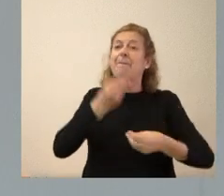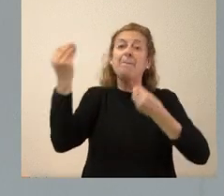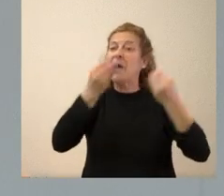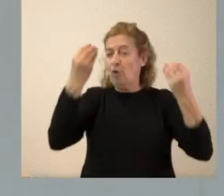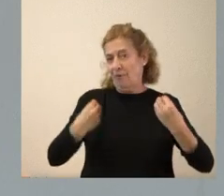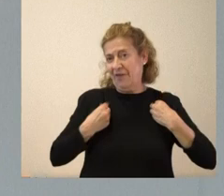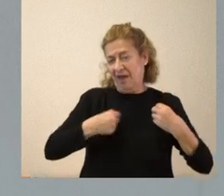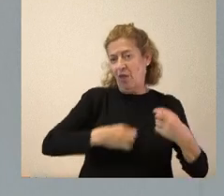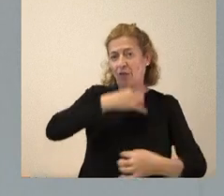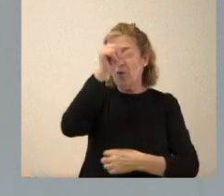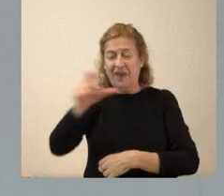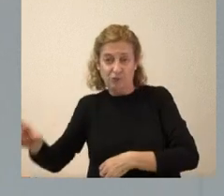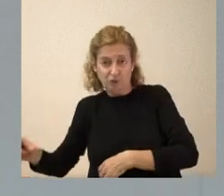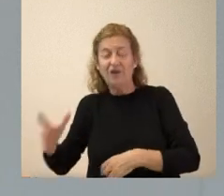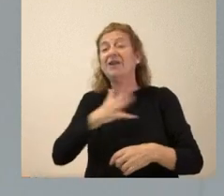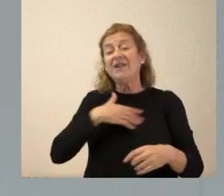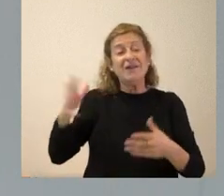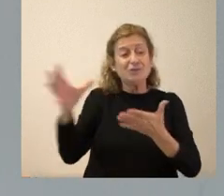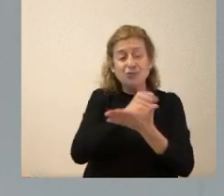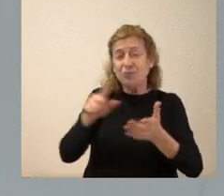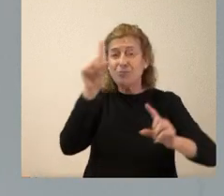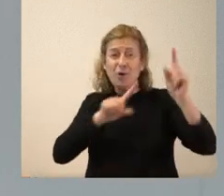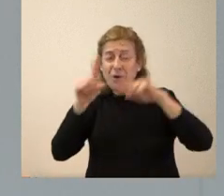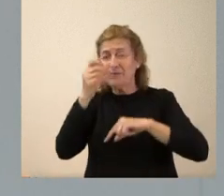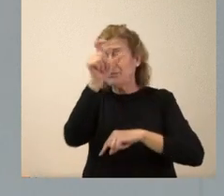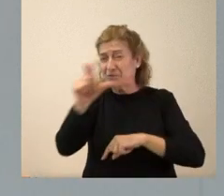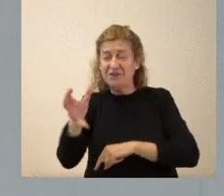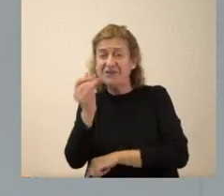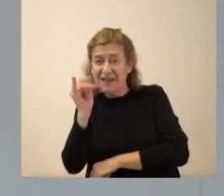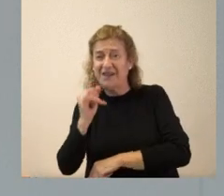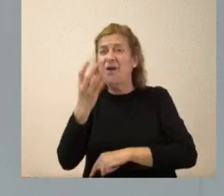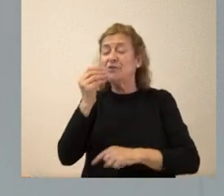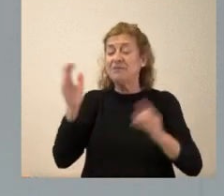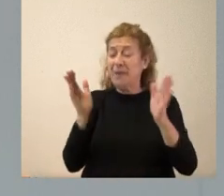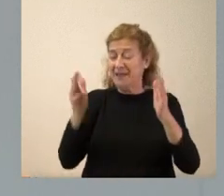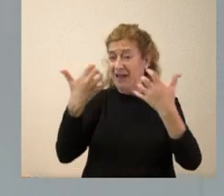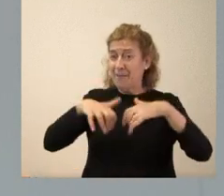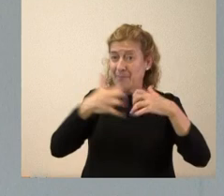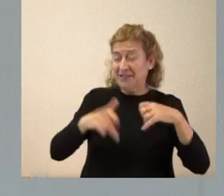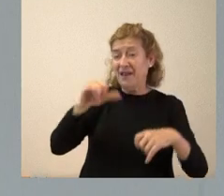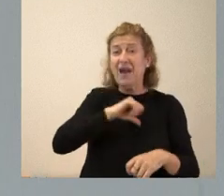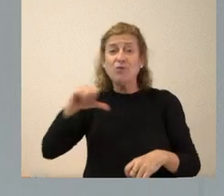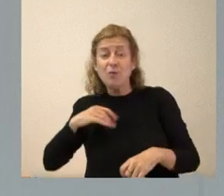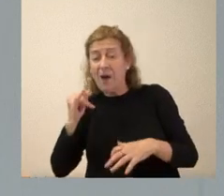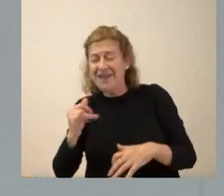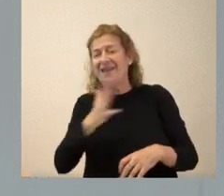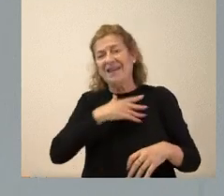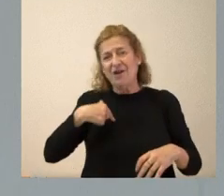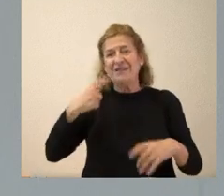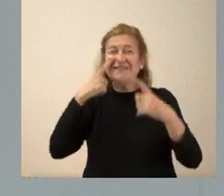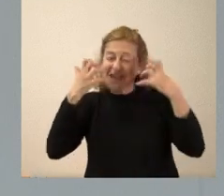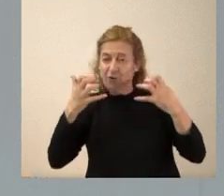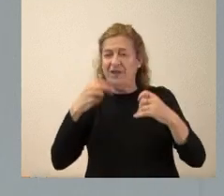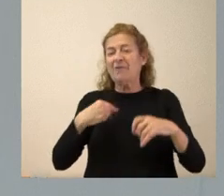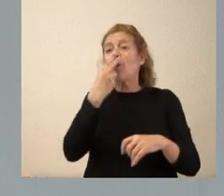ciudadanos pretende contribuir a que esos problemas que muchas personas padecen que muchas pymes y autónomos tienen pues sean problemas que se note